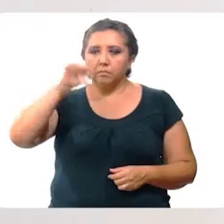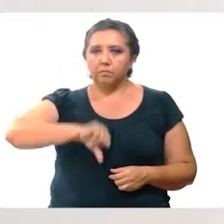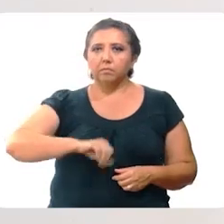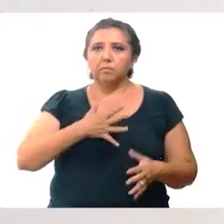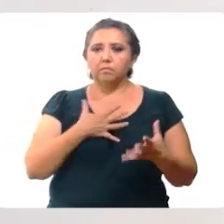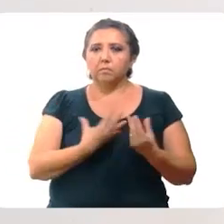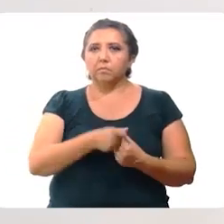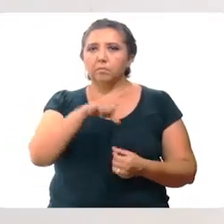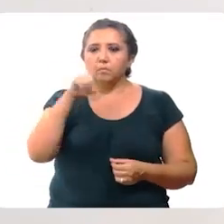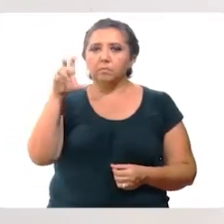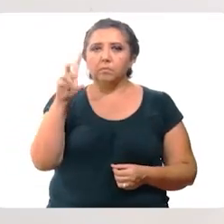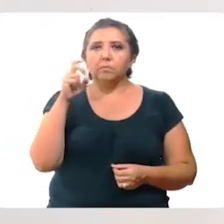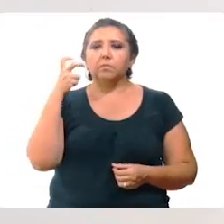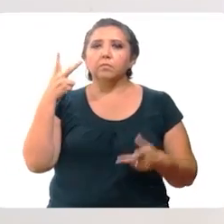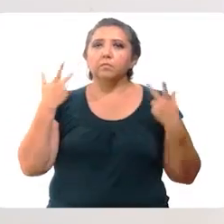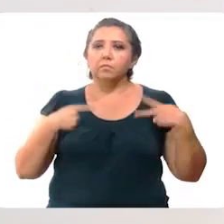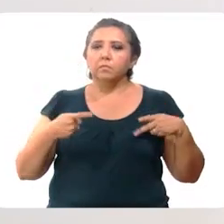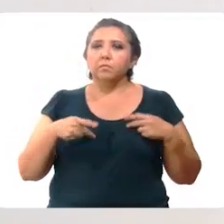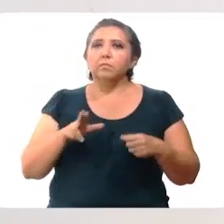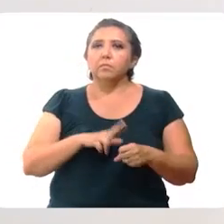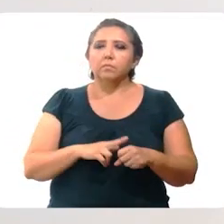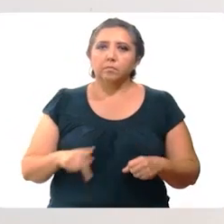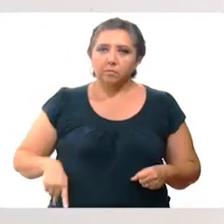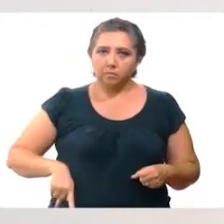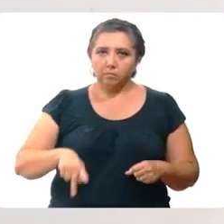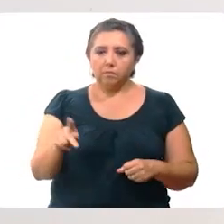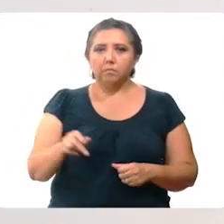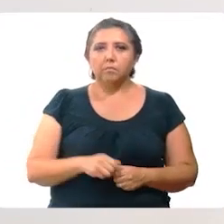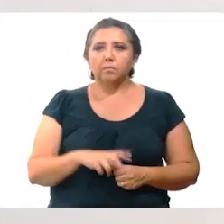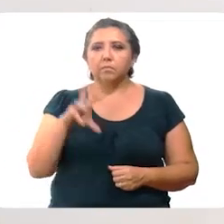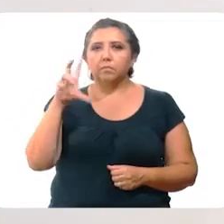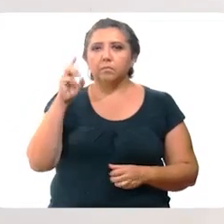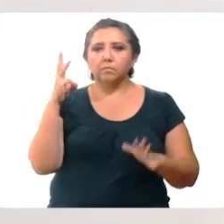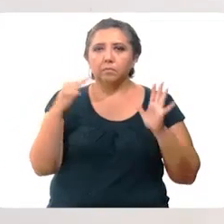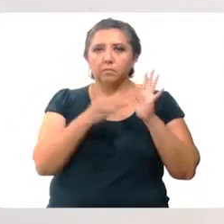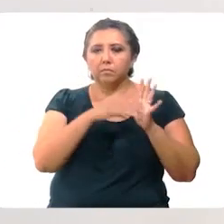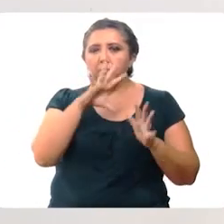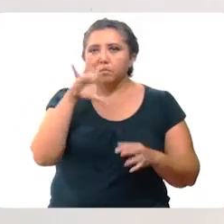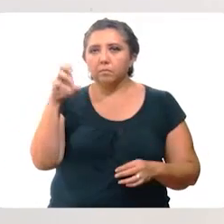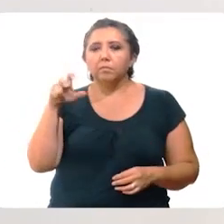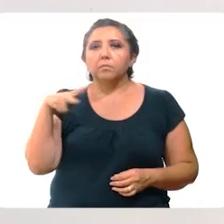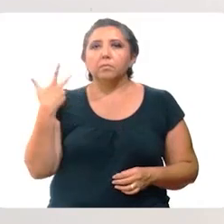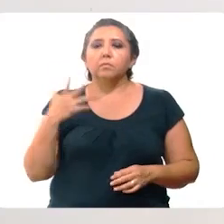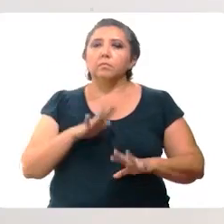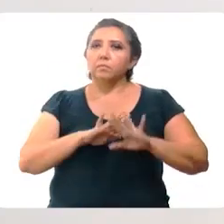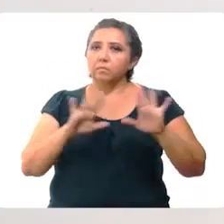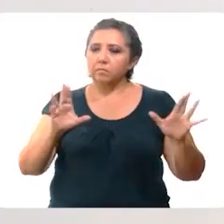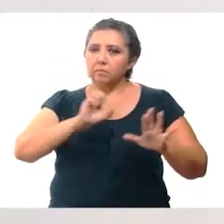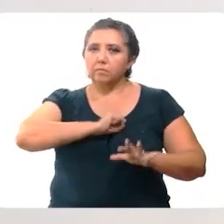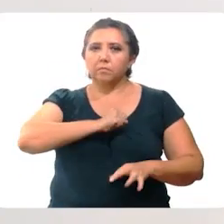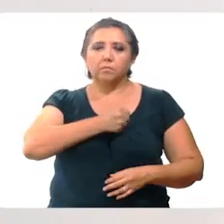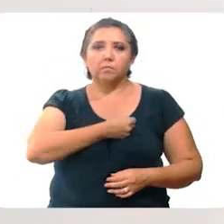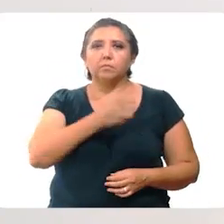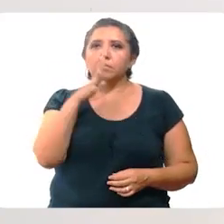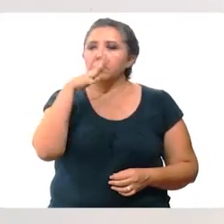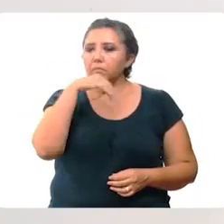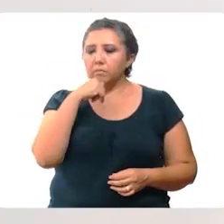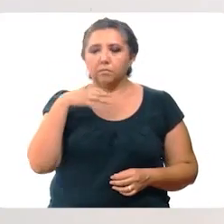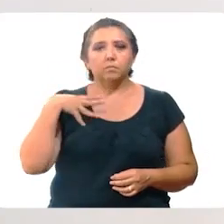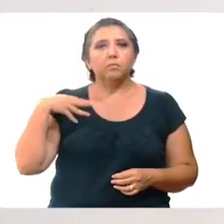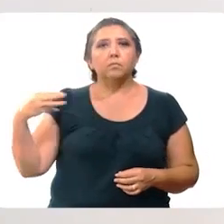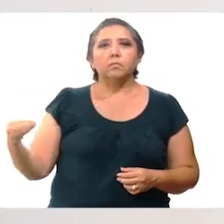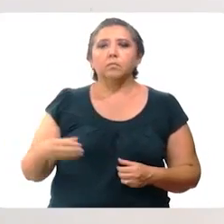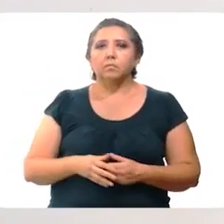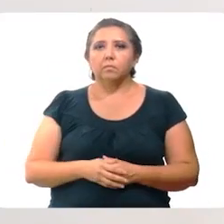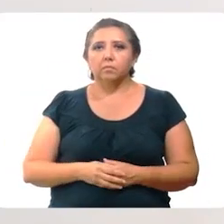día de hoy tenemos 138 pacientes en hospitales públicos. 33.513 pacientes ya se recuperaron, no presentan